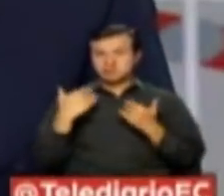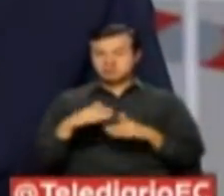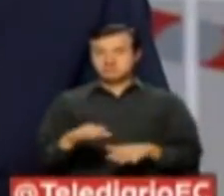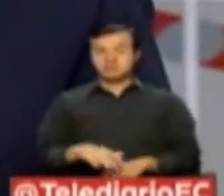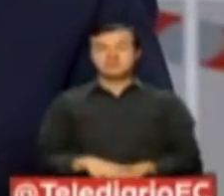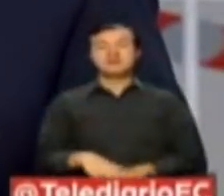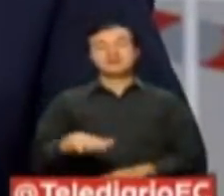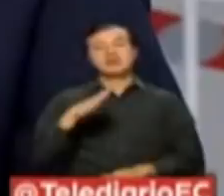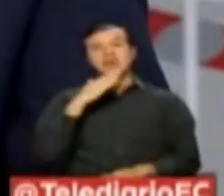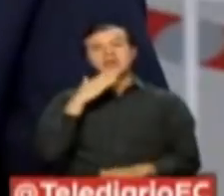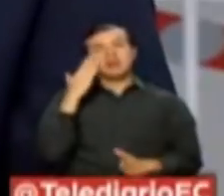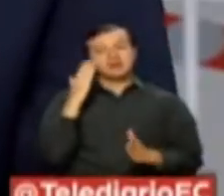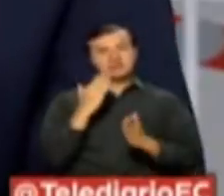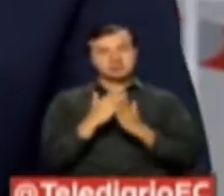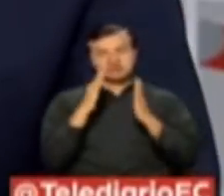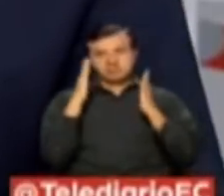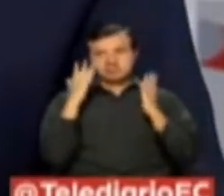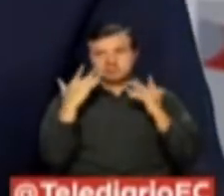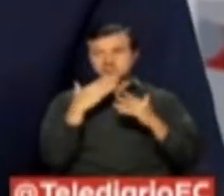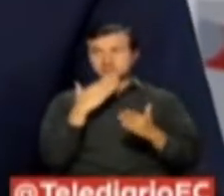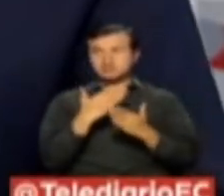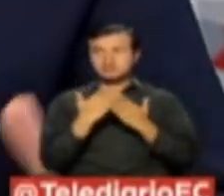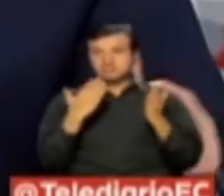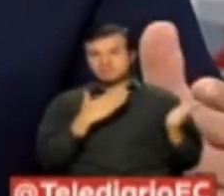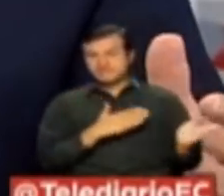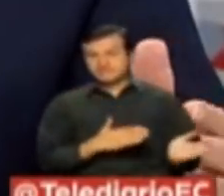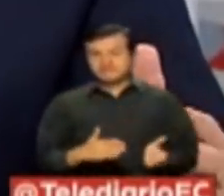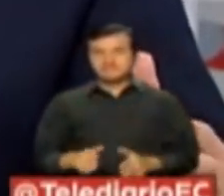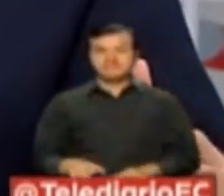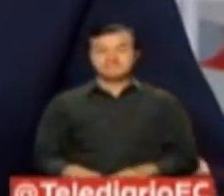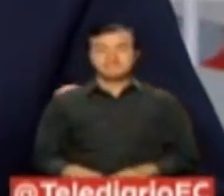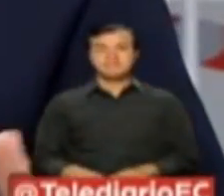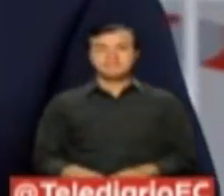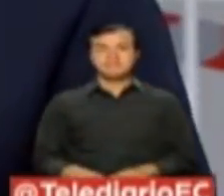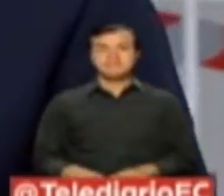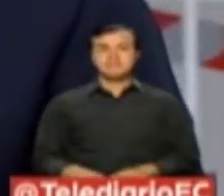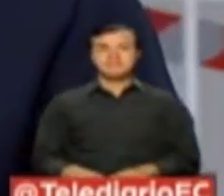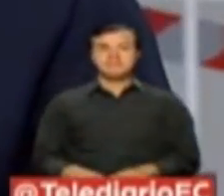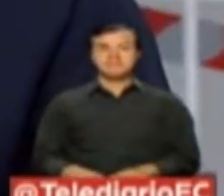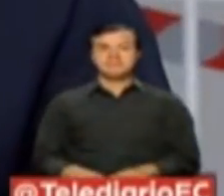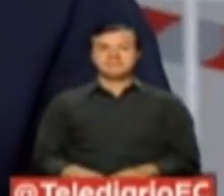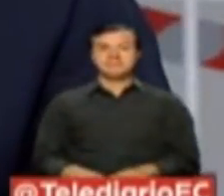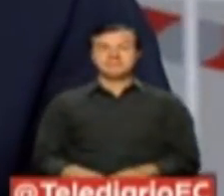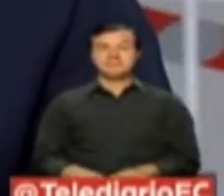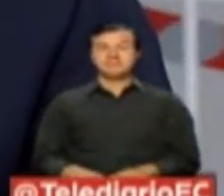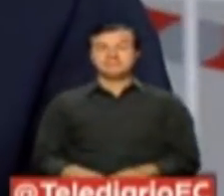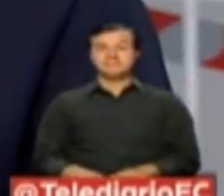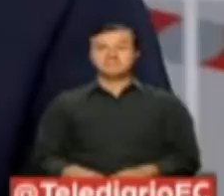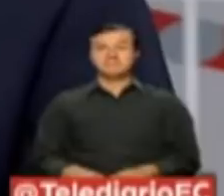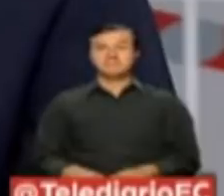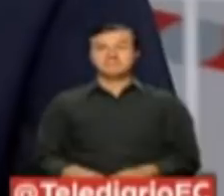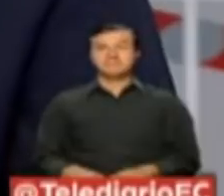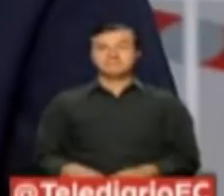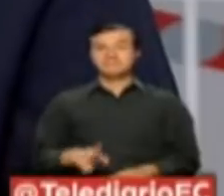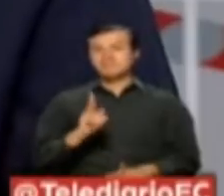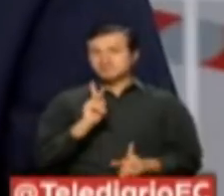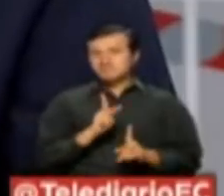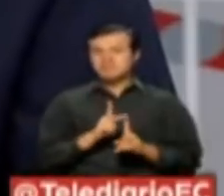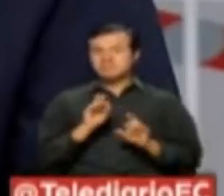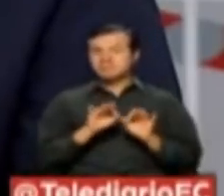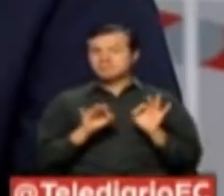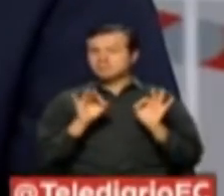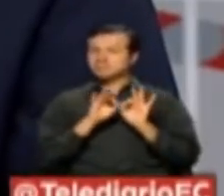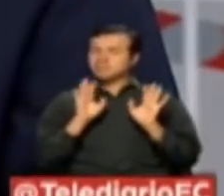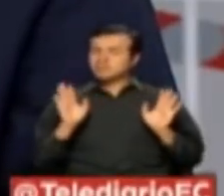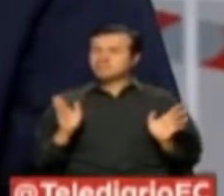gracias por aceptar esta invitación cuáles son cuáles vendrían a ser las principales motivaciones